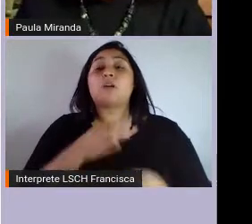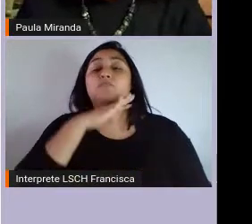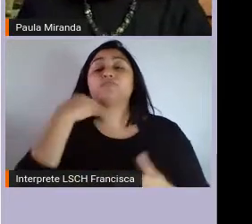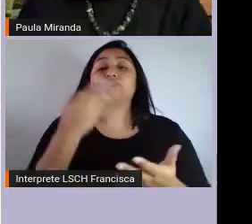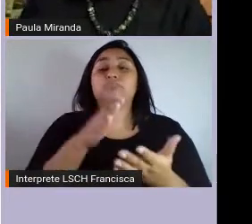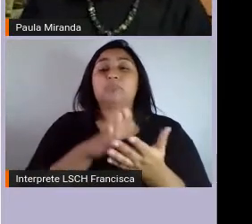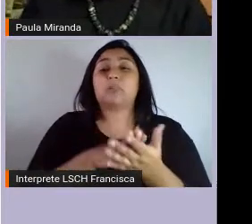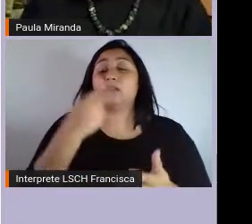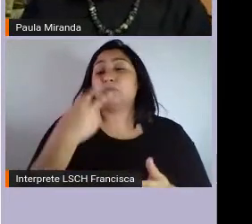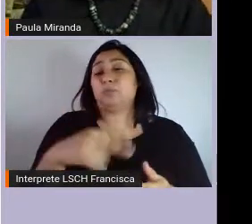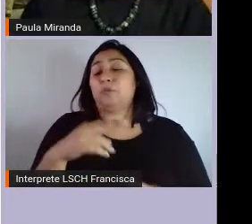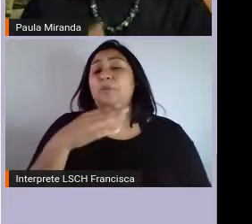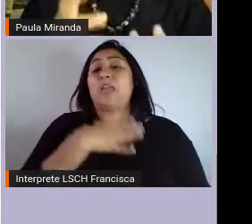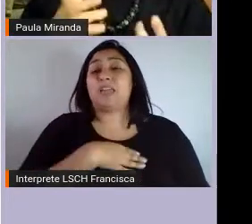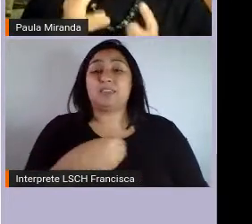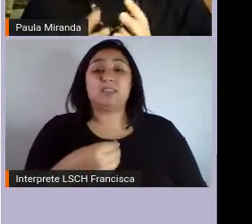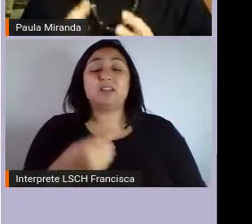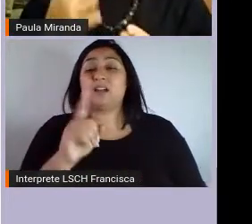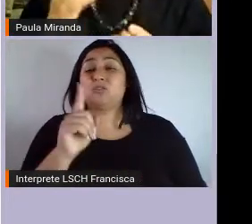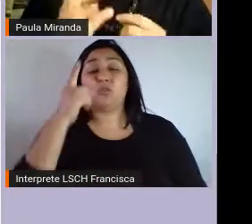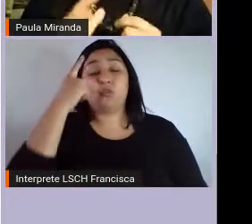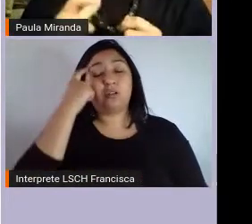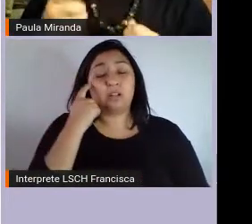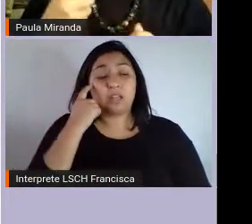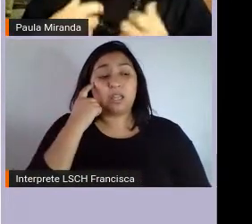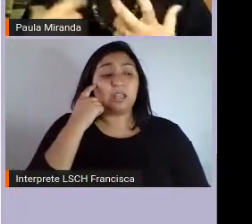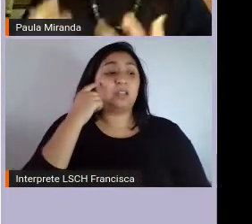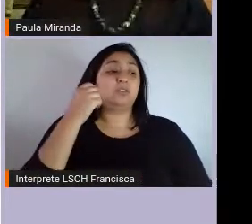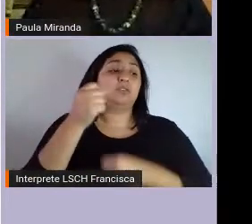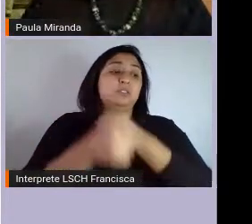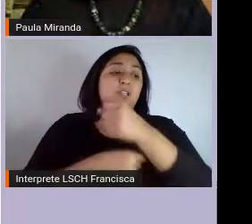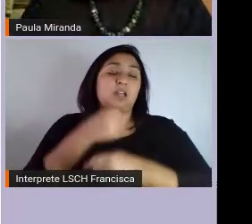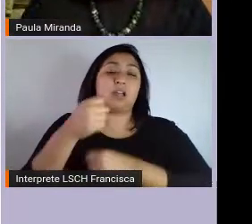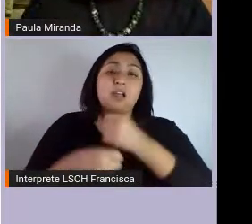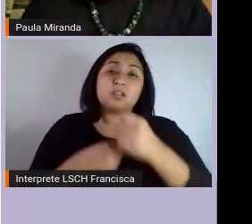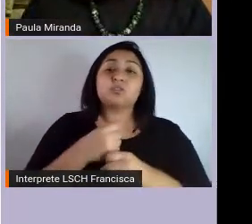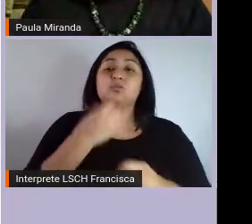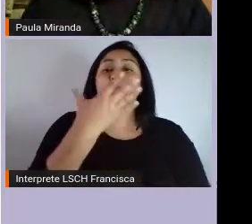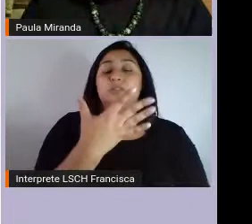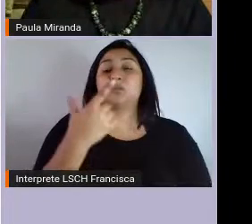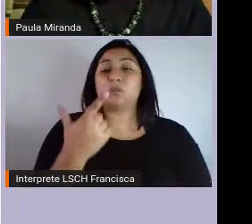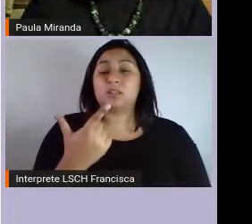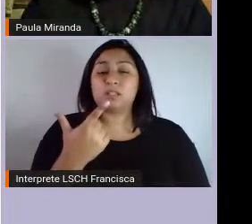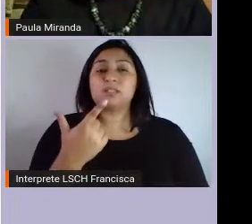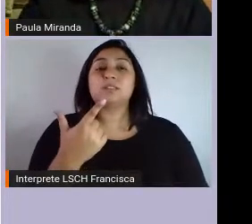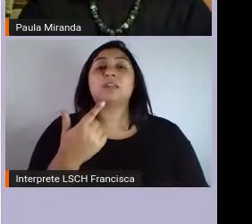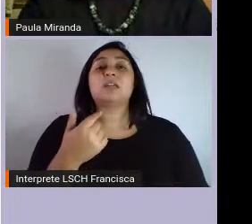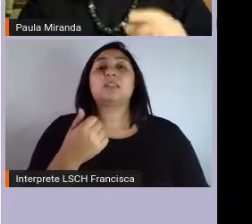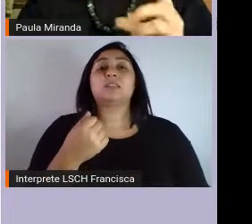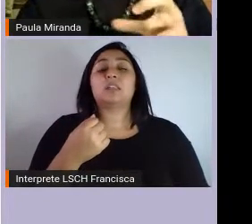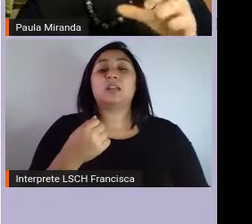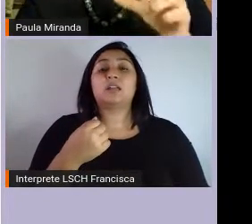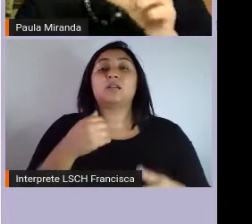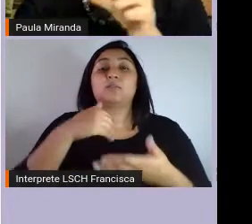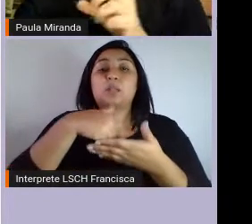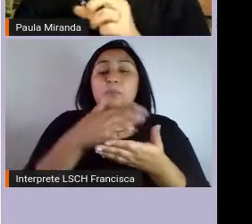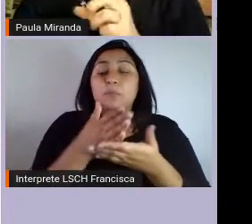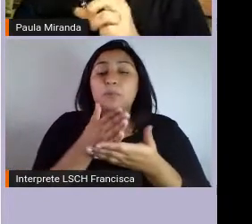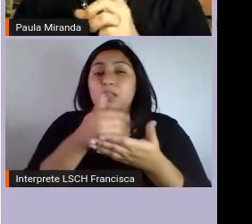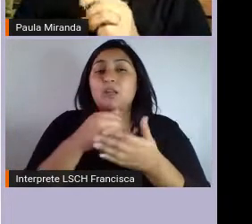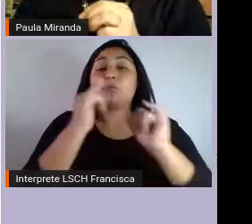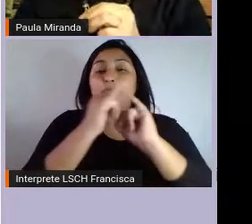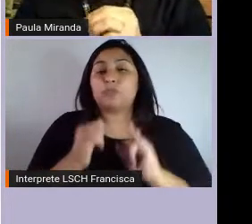autobiografía. Entonces, está el año 57 armando su propio retrato y quiere